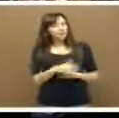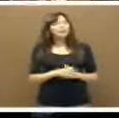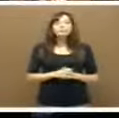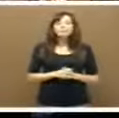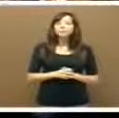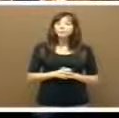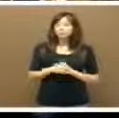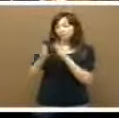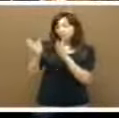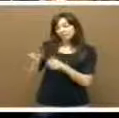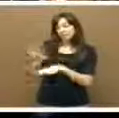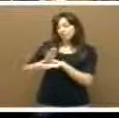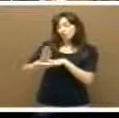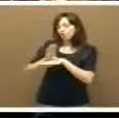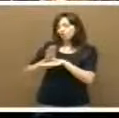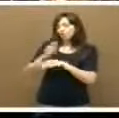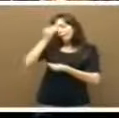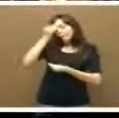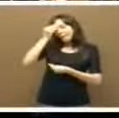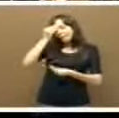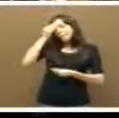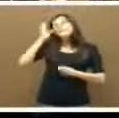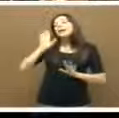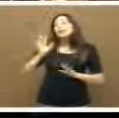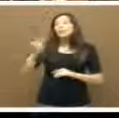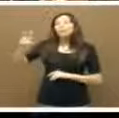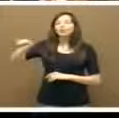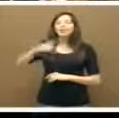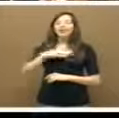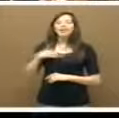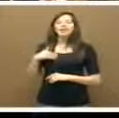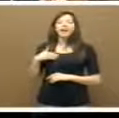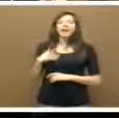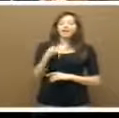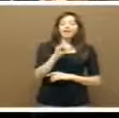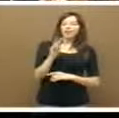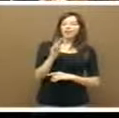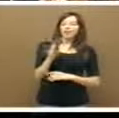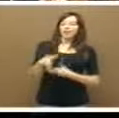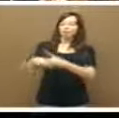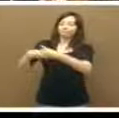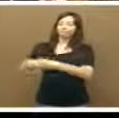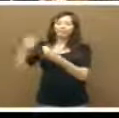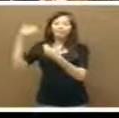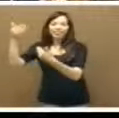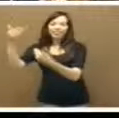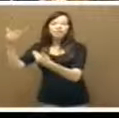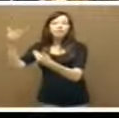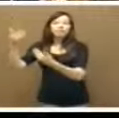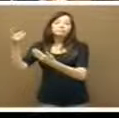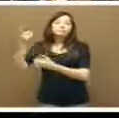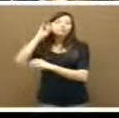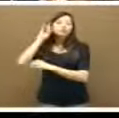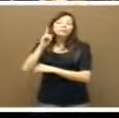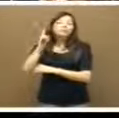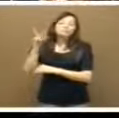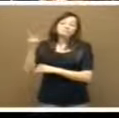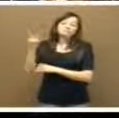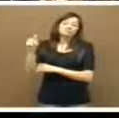Señor consejero, supongo que usted no esperaba que Izquierda Unida subiera a felicitarle. No sé si esperaba que el Partido Socialista le felicitará,